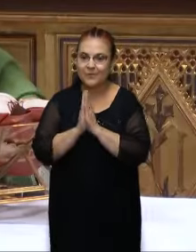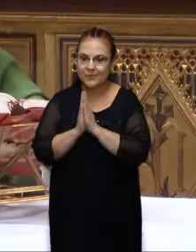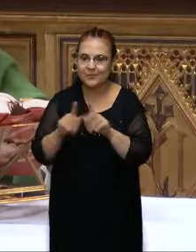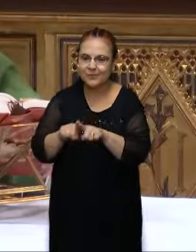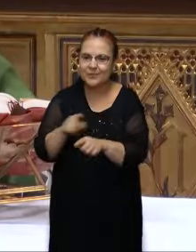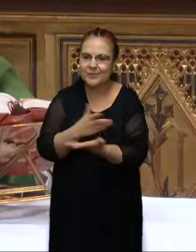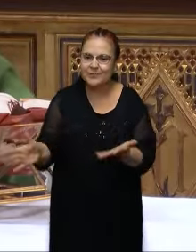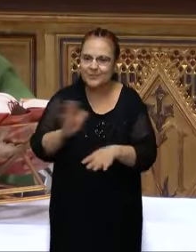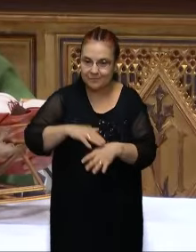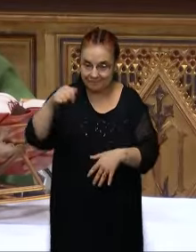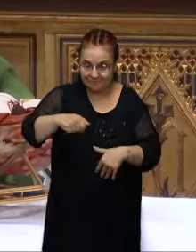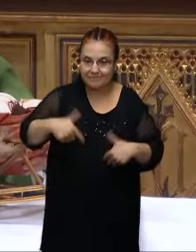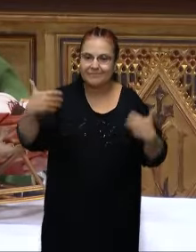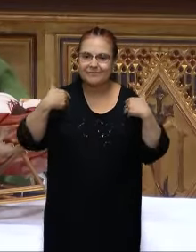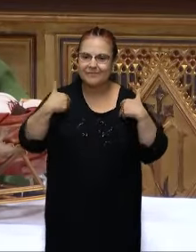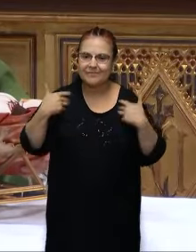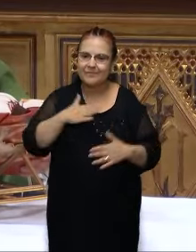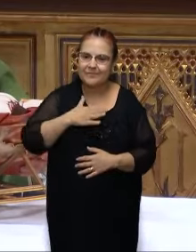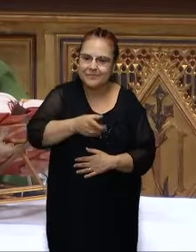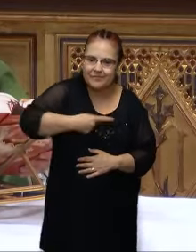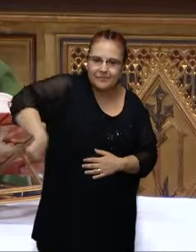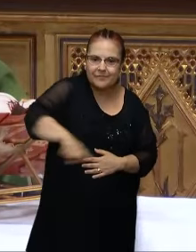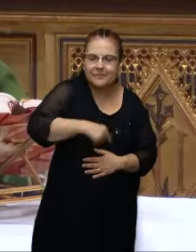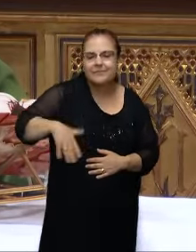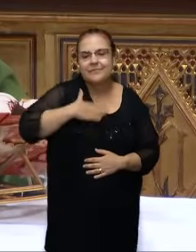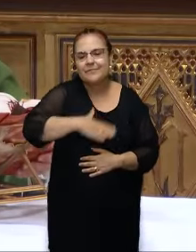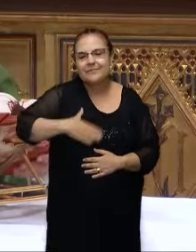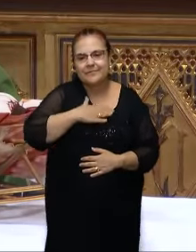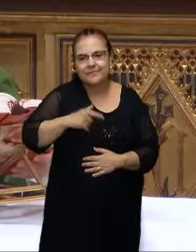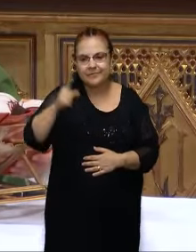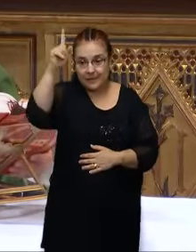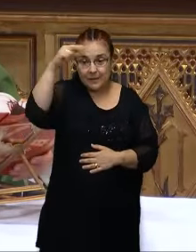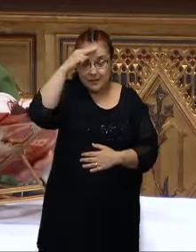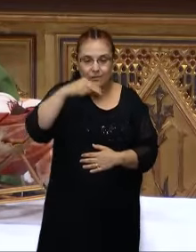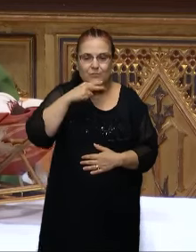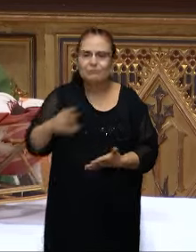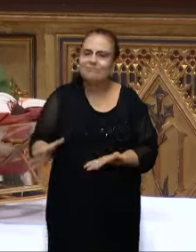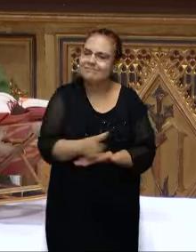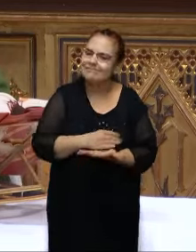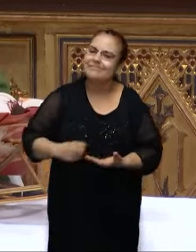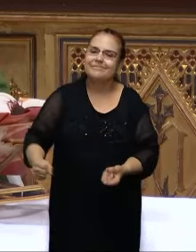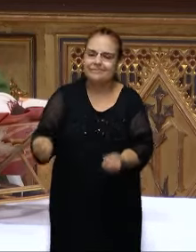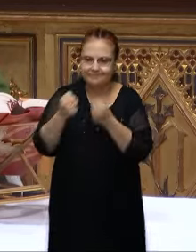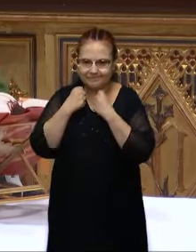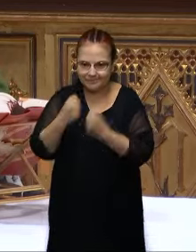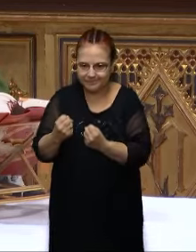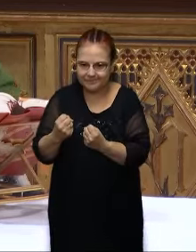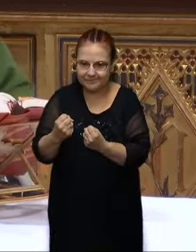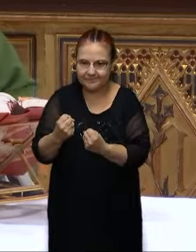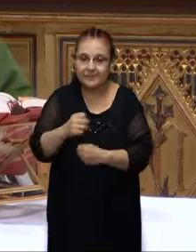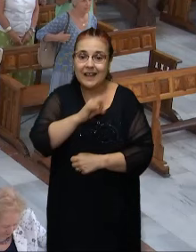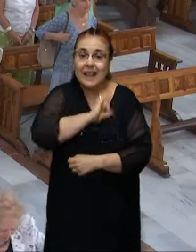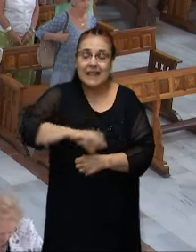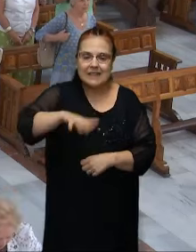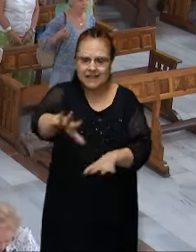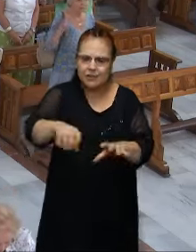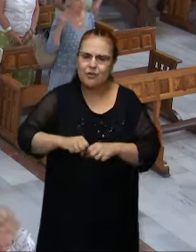Orad, hermanos, para que este sacrificio mío y vuestro sea agradable a Dios Padre